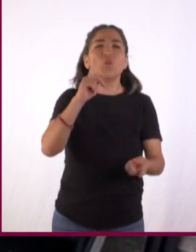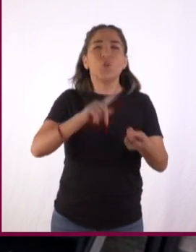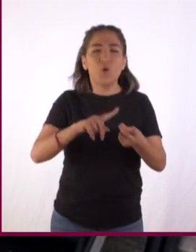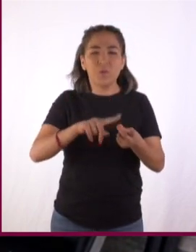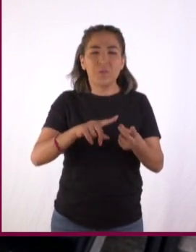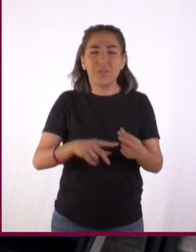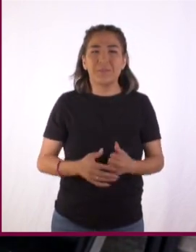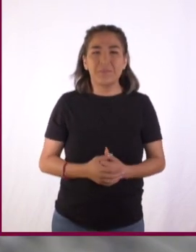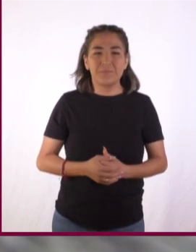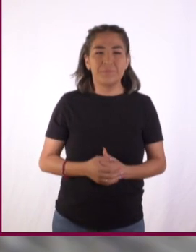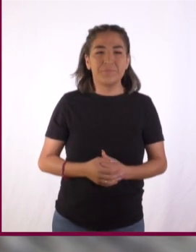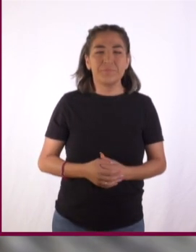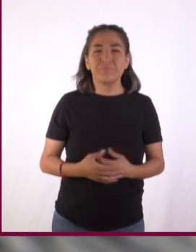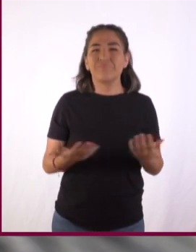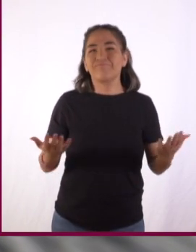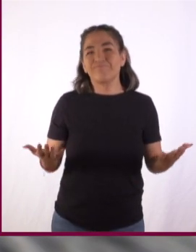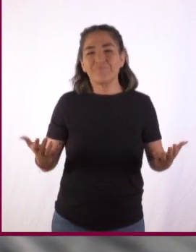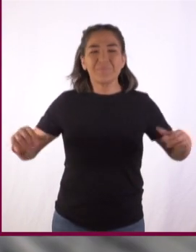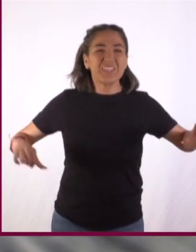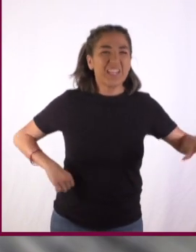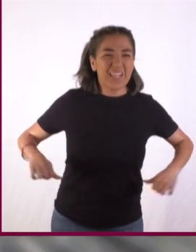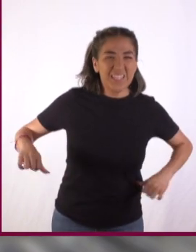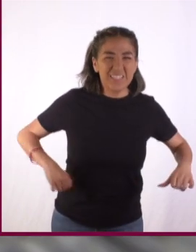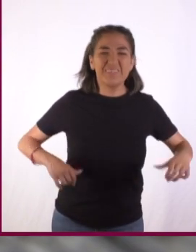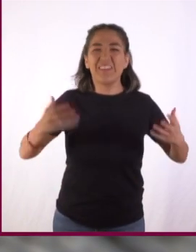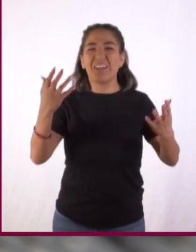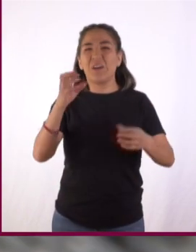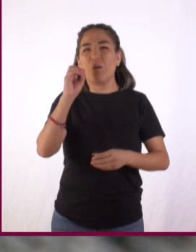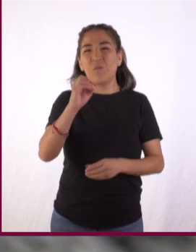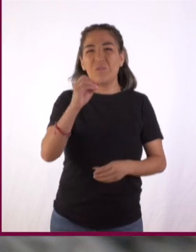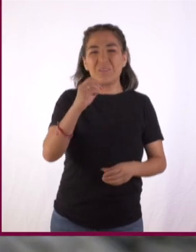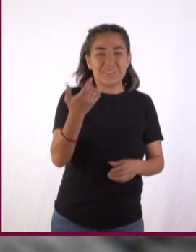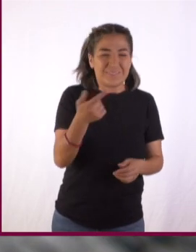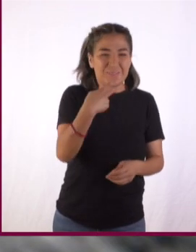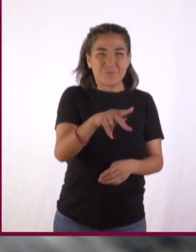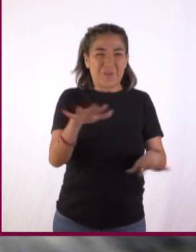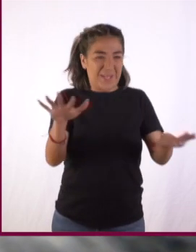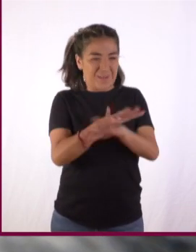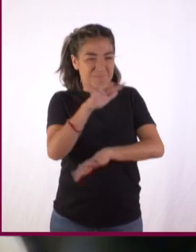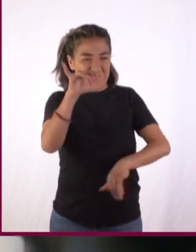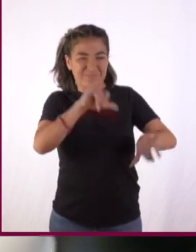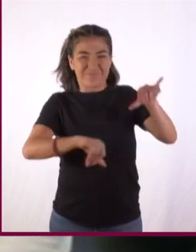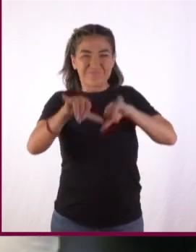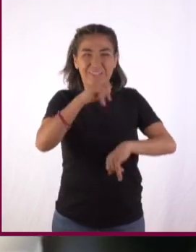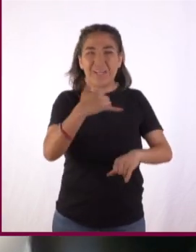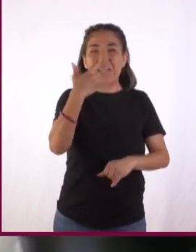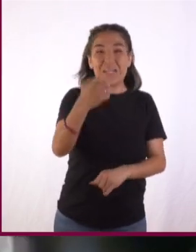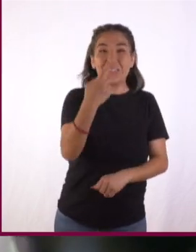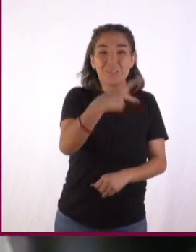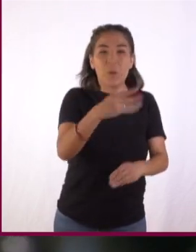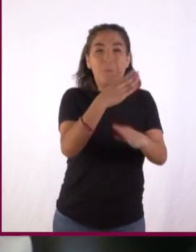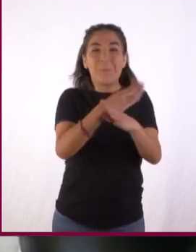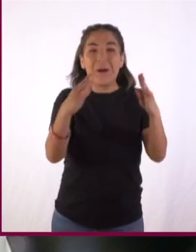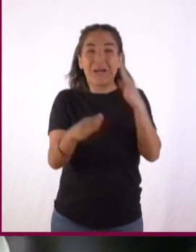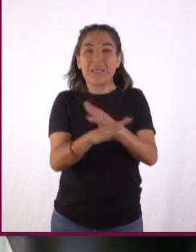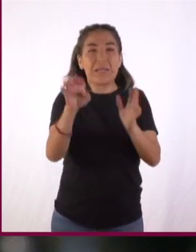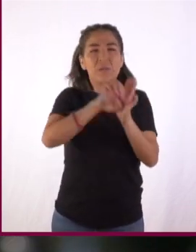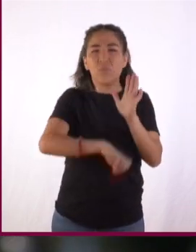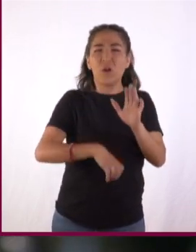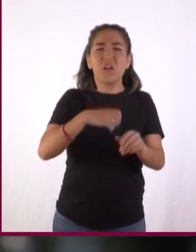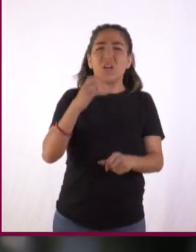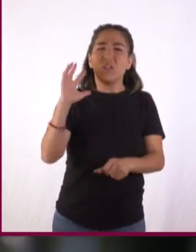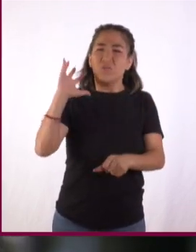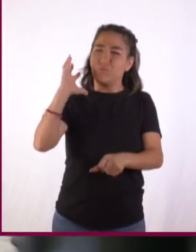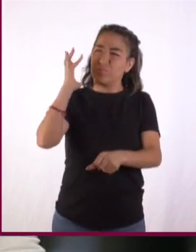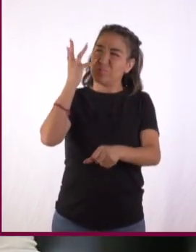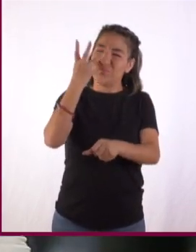se presenta histéresis en aquellos eventos, fenómenos o procesos en los cuales el material,